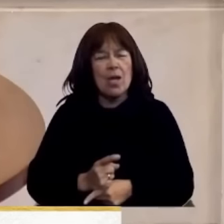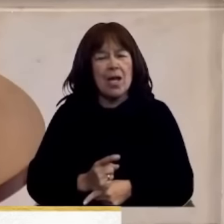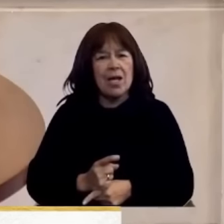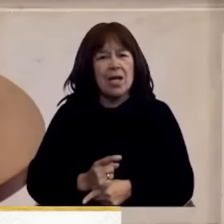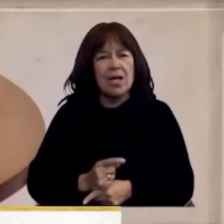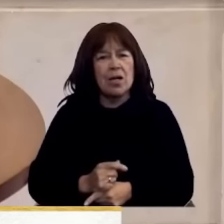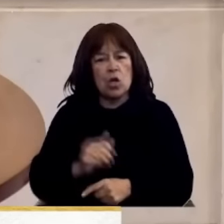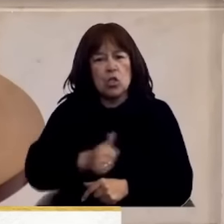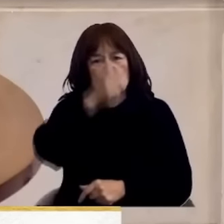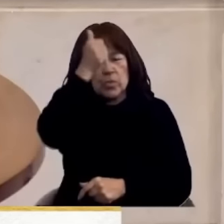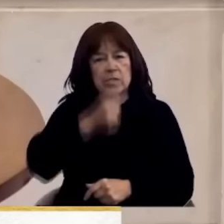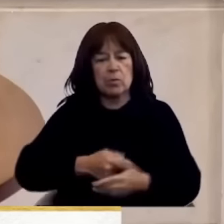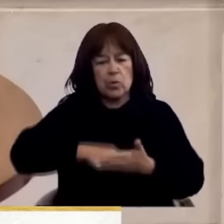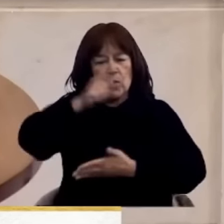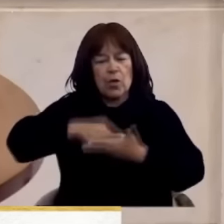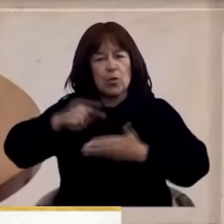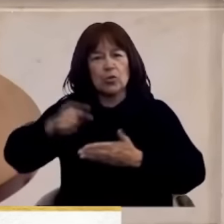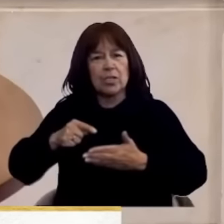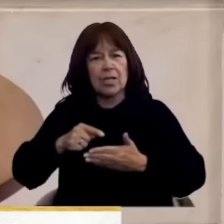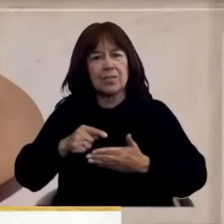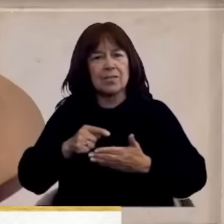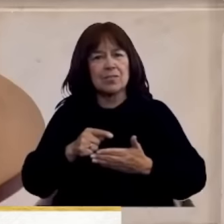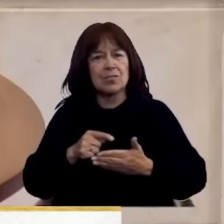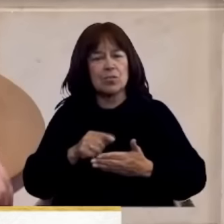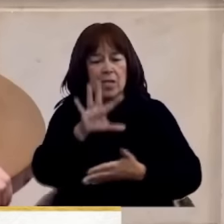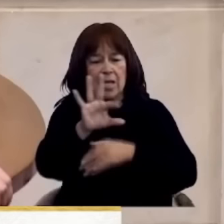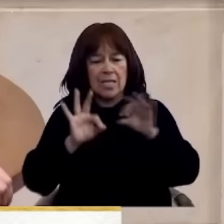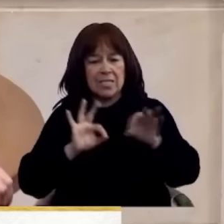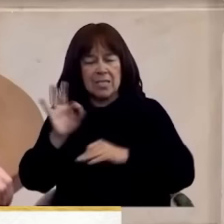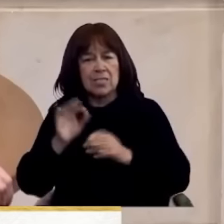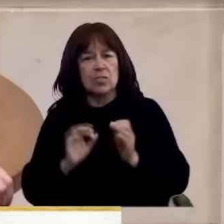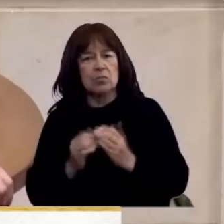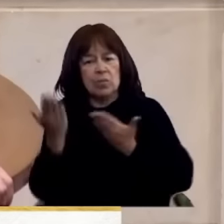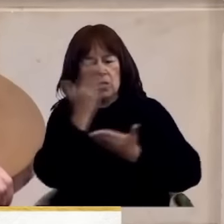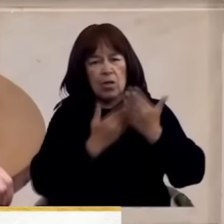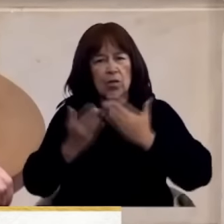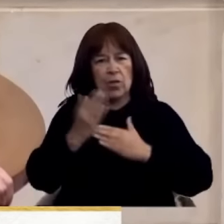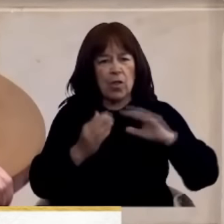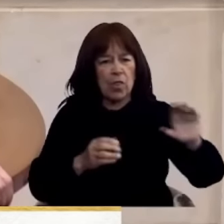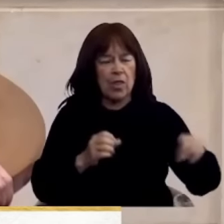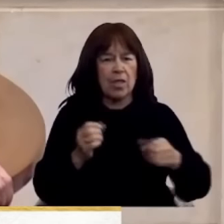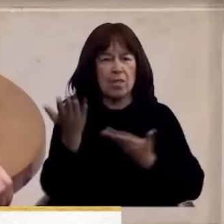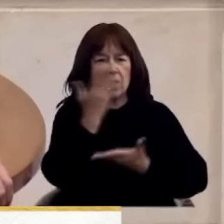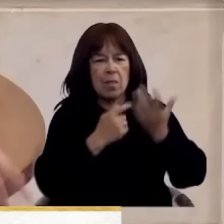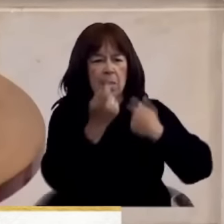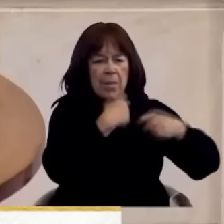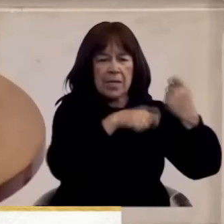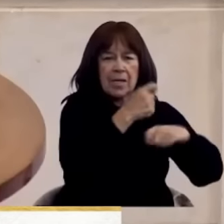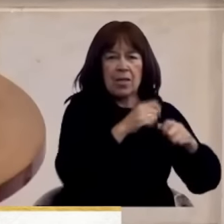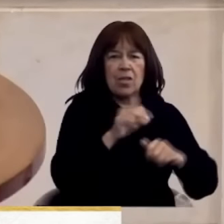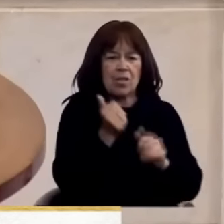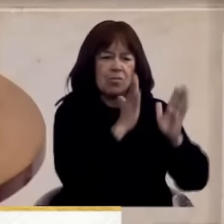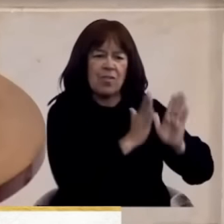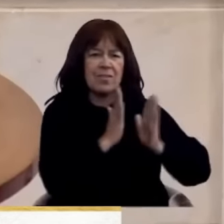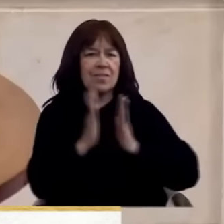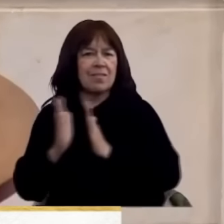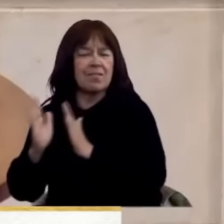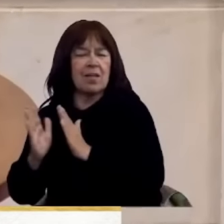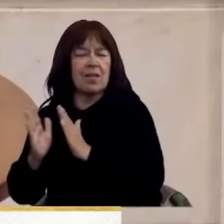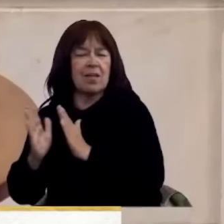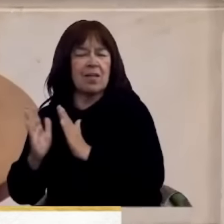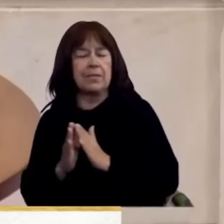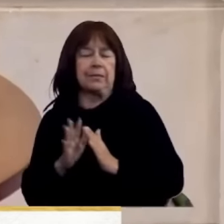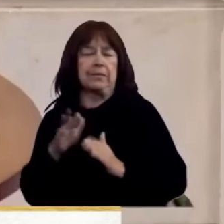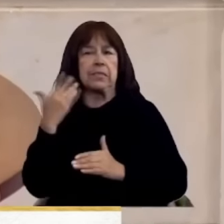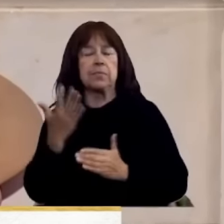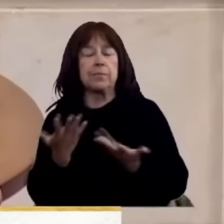de contratación en la etapa de selección previa, en la etapa de estudios de mercado, en todas las otras etapas, y luego vengan a